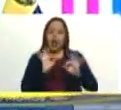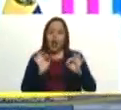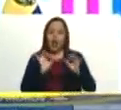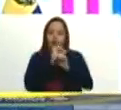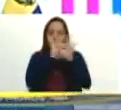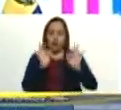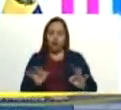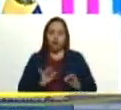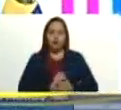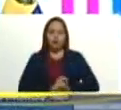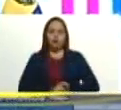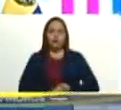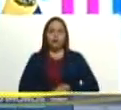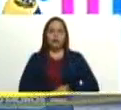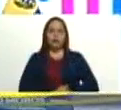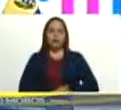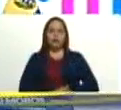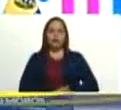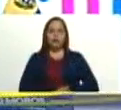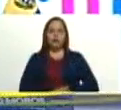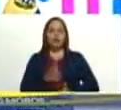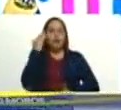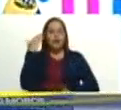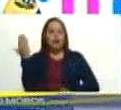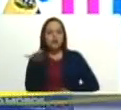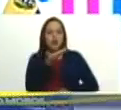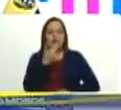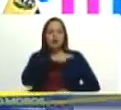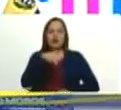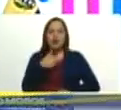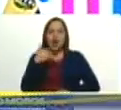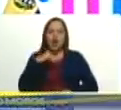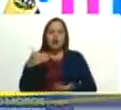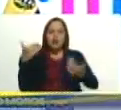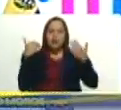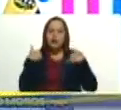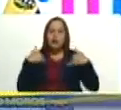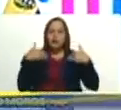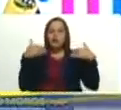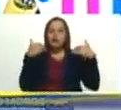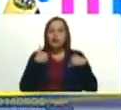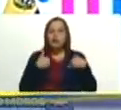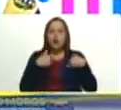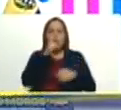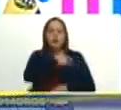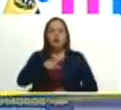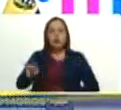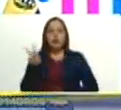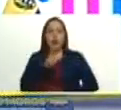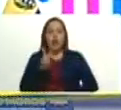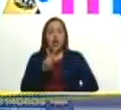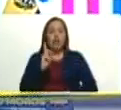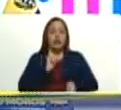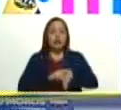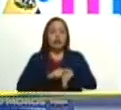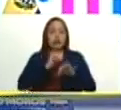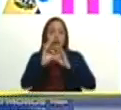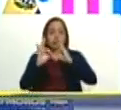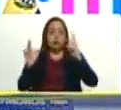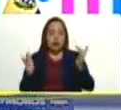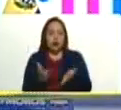circunstancia. ¿Saben ustedes lo que nosotros pasamos, los venezolanos, durante la pandemia?